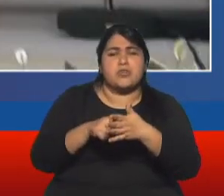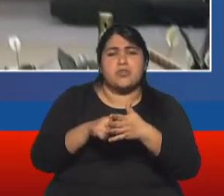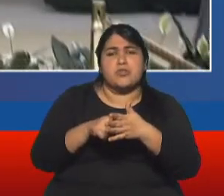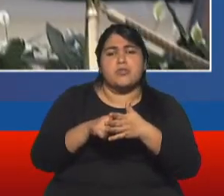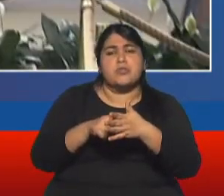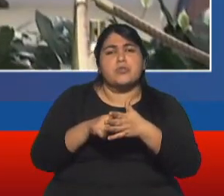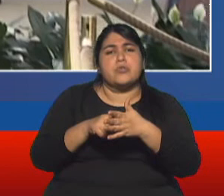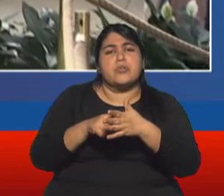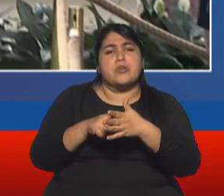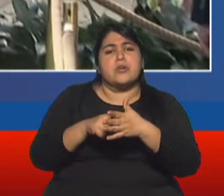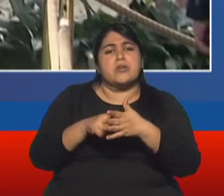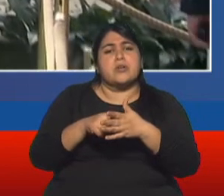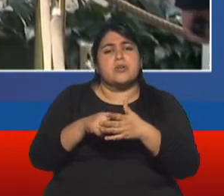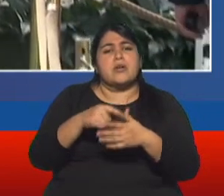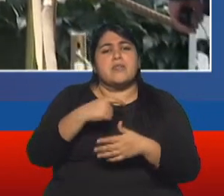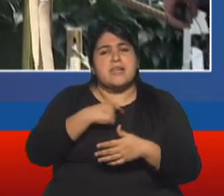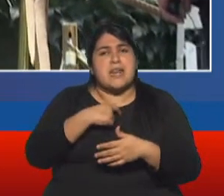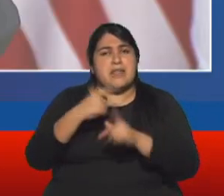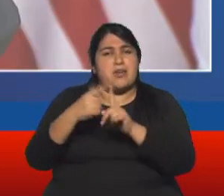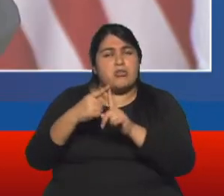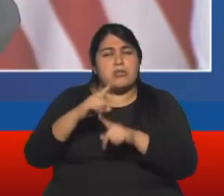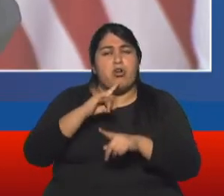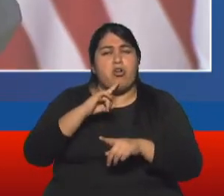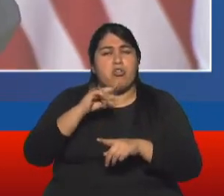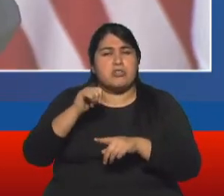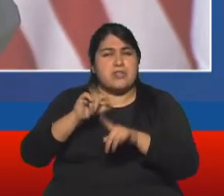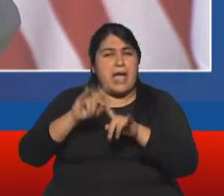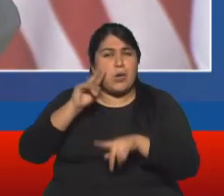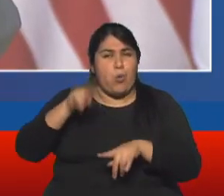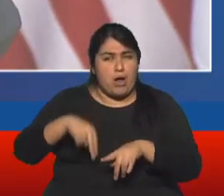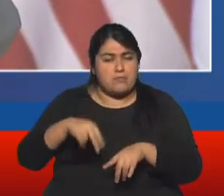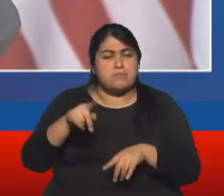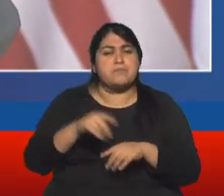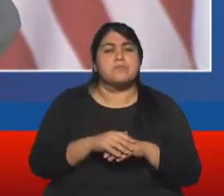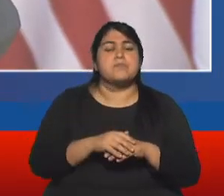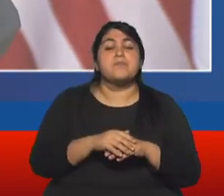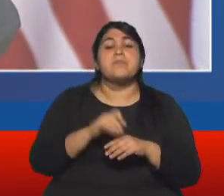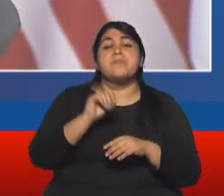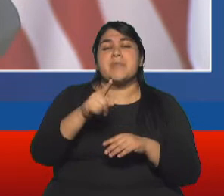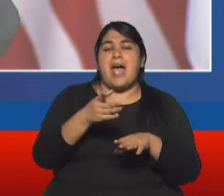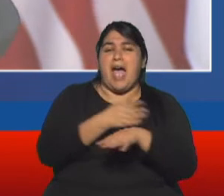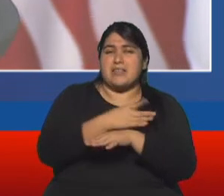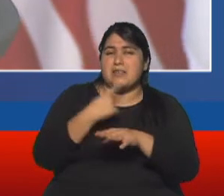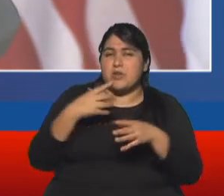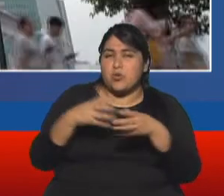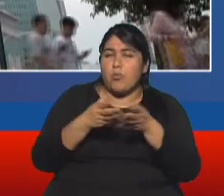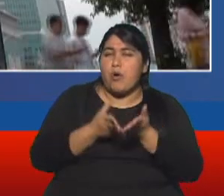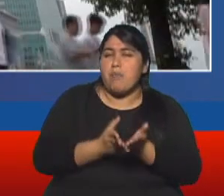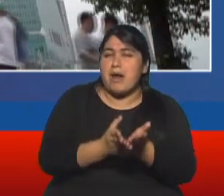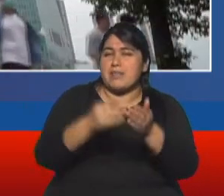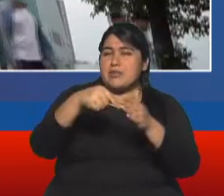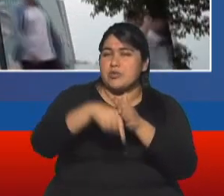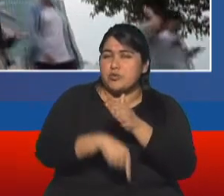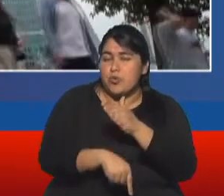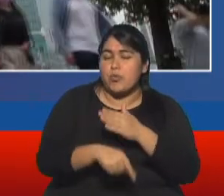la reunificación con Taiwán, el despliegue, como lo mencionaba el informe previo, de la flota por el Mar del Sur, el